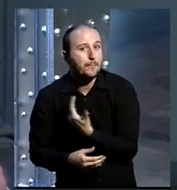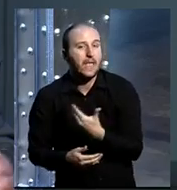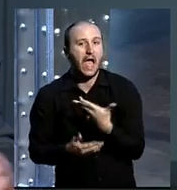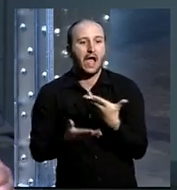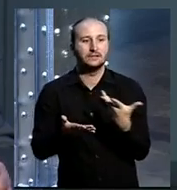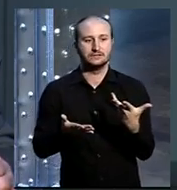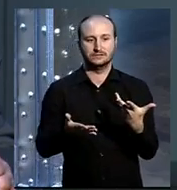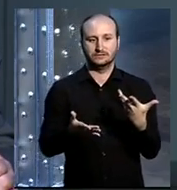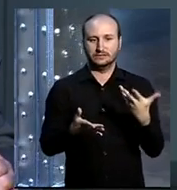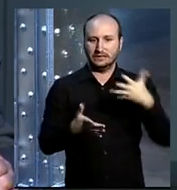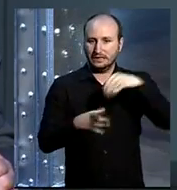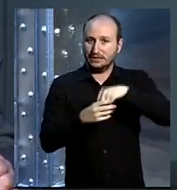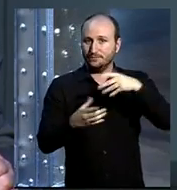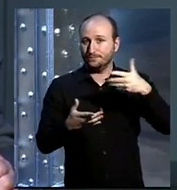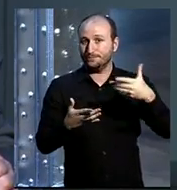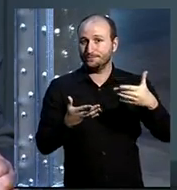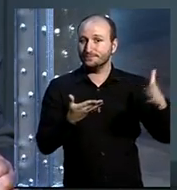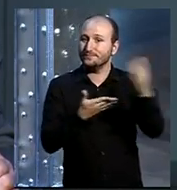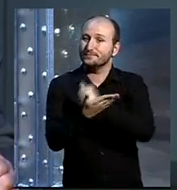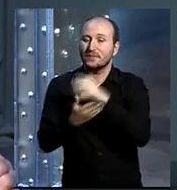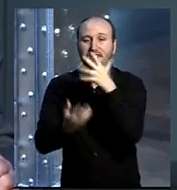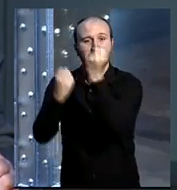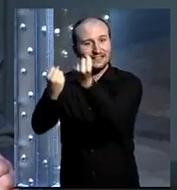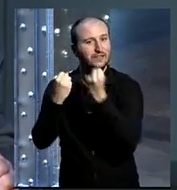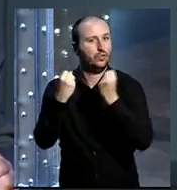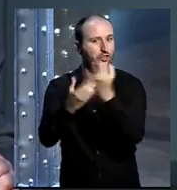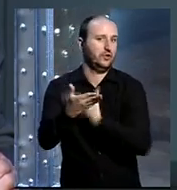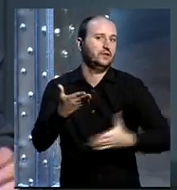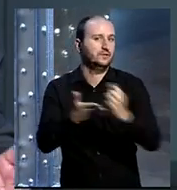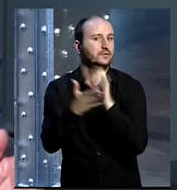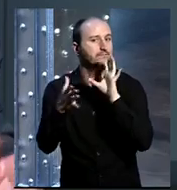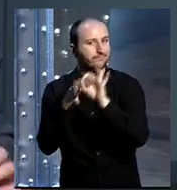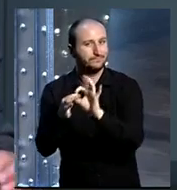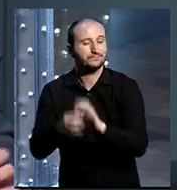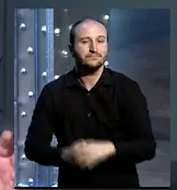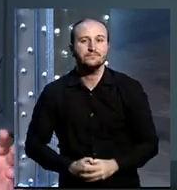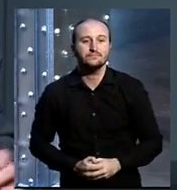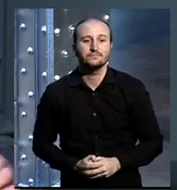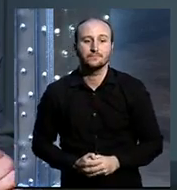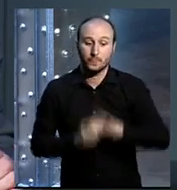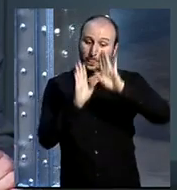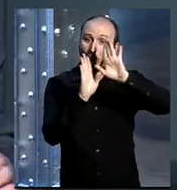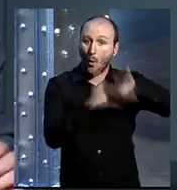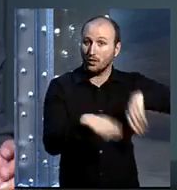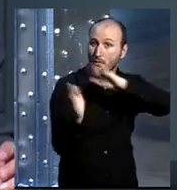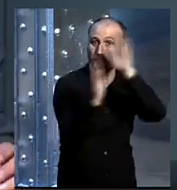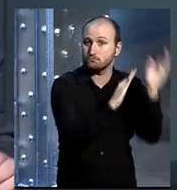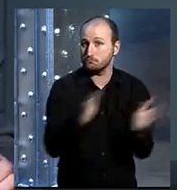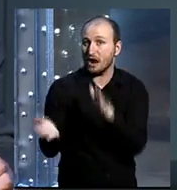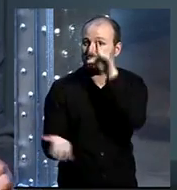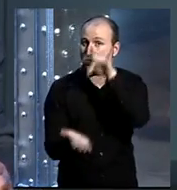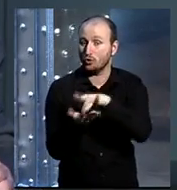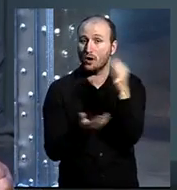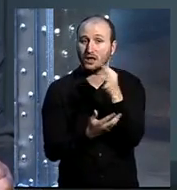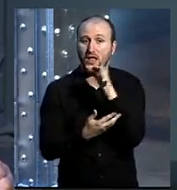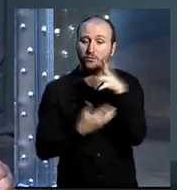los agentes y de las instituciones, ¿no? Después hay una última parte que lleva por